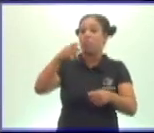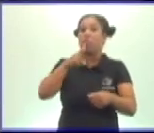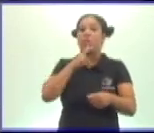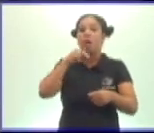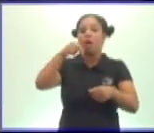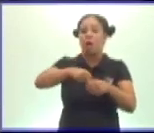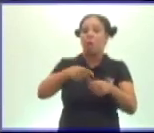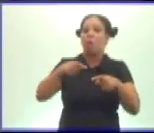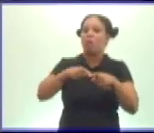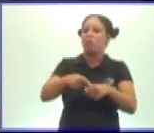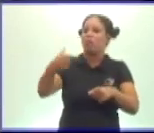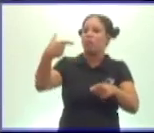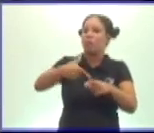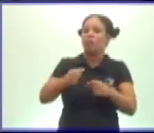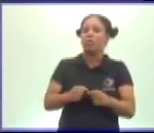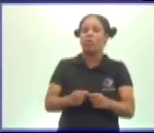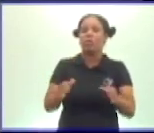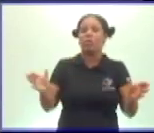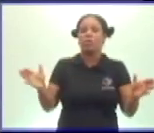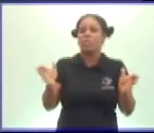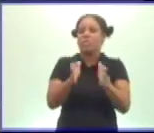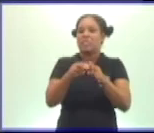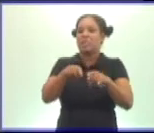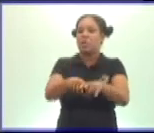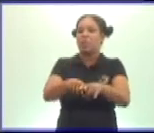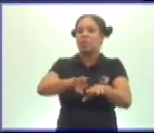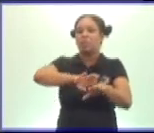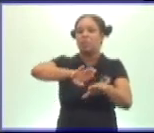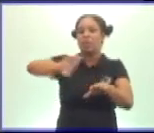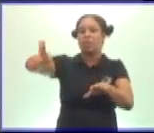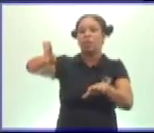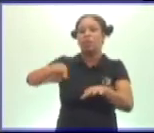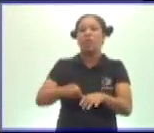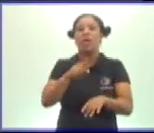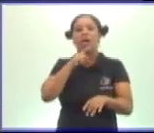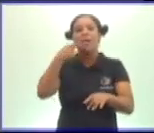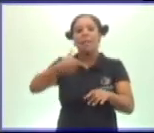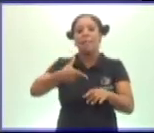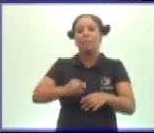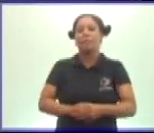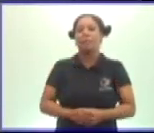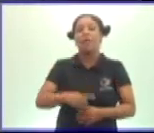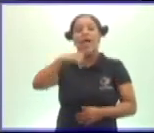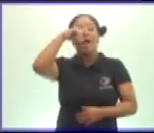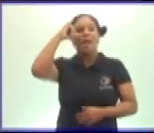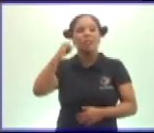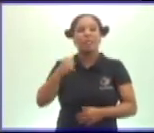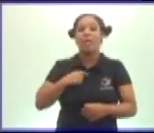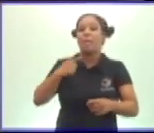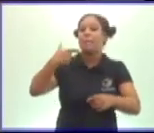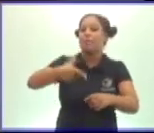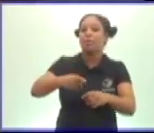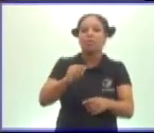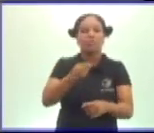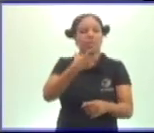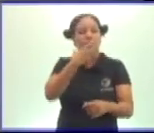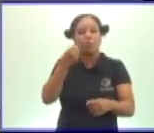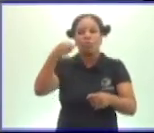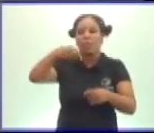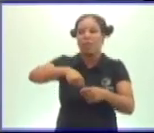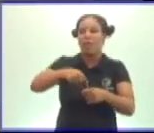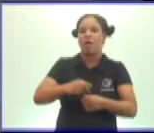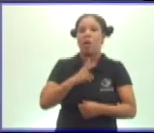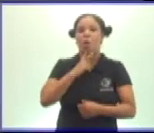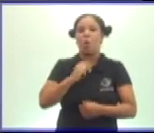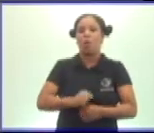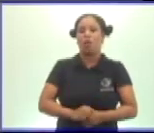de agua se juntarán de nuevo y expulsarán a la de petróleo. Así, el petróleo no se disuelve en agua. Pero